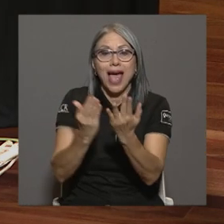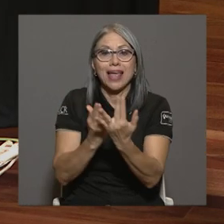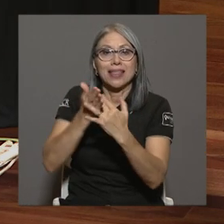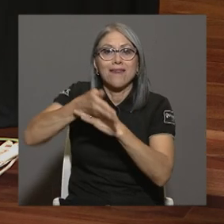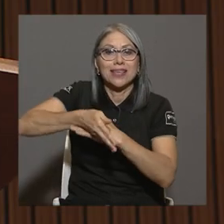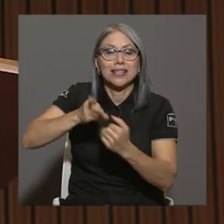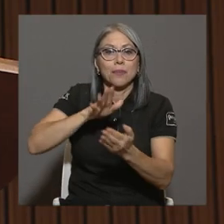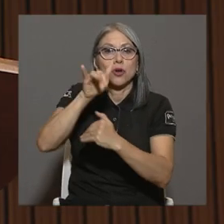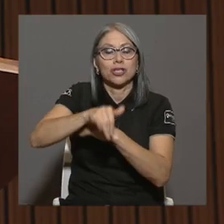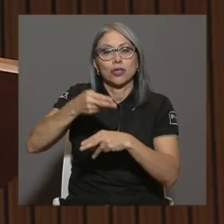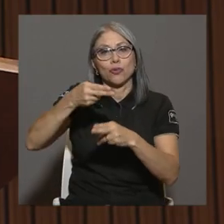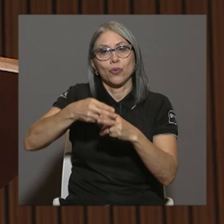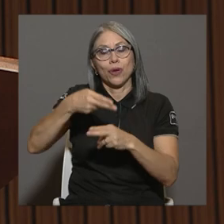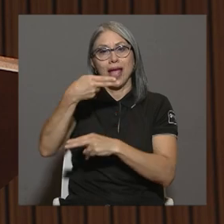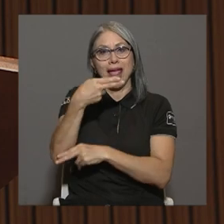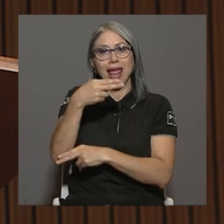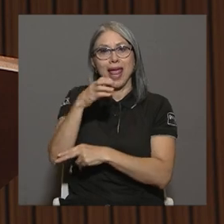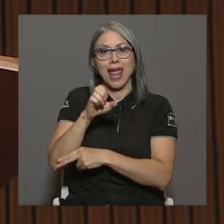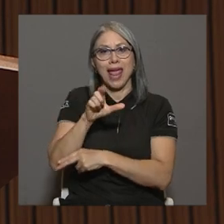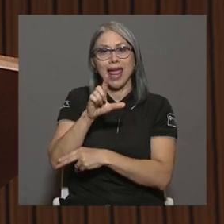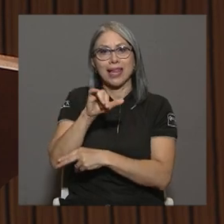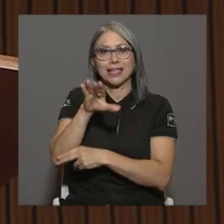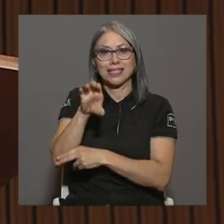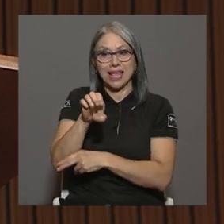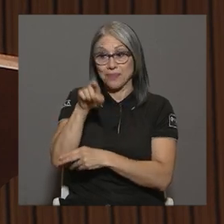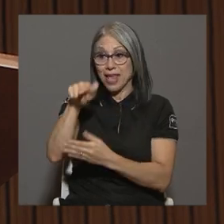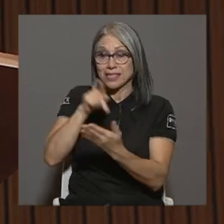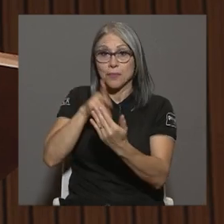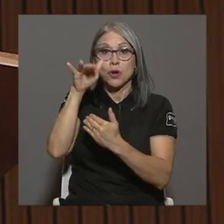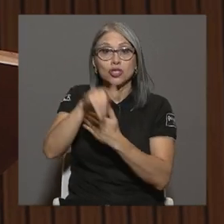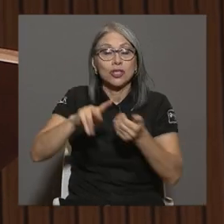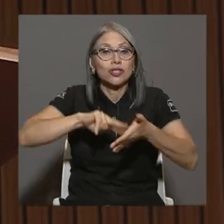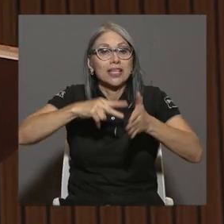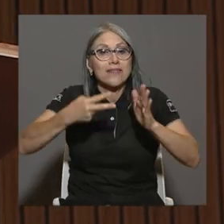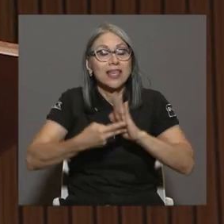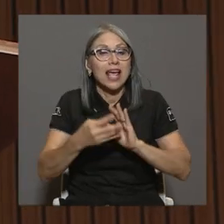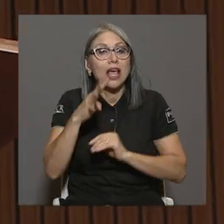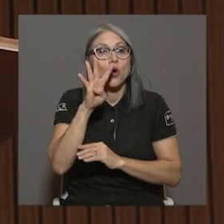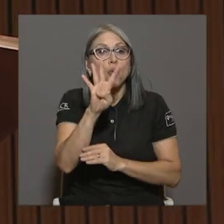Hélice. Este proyecto implica una inversión inicial de